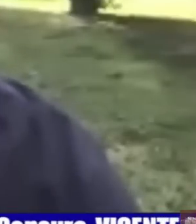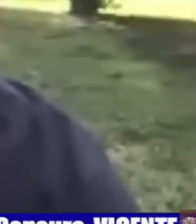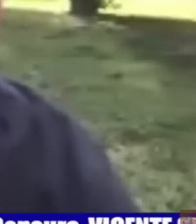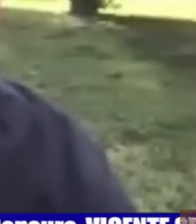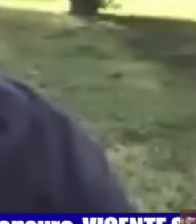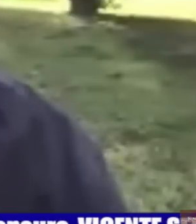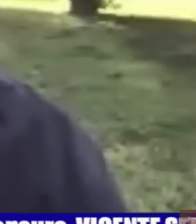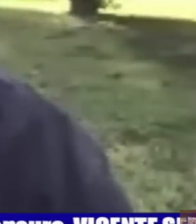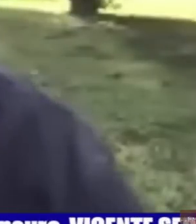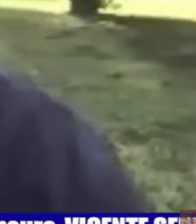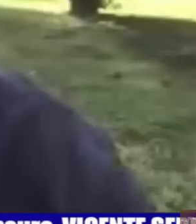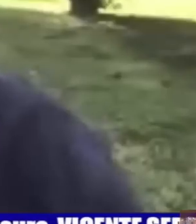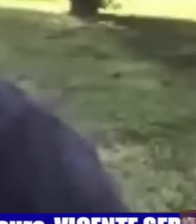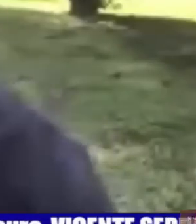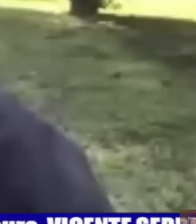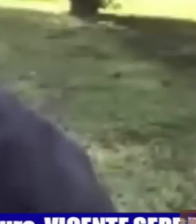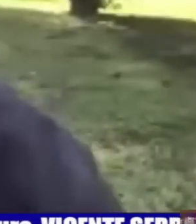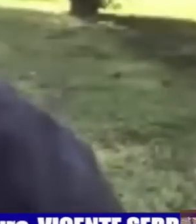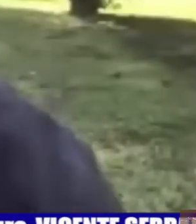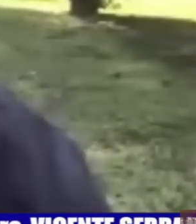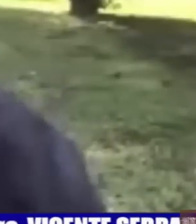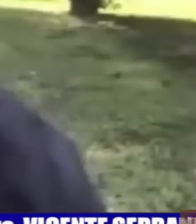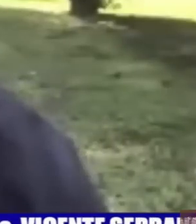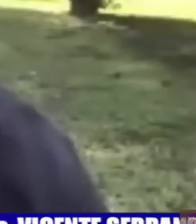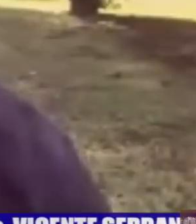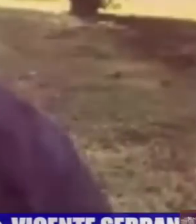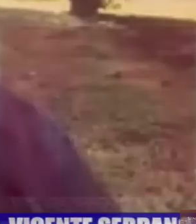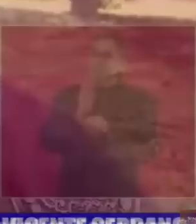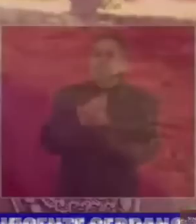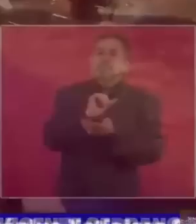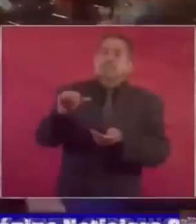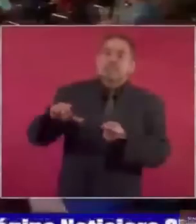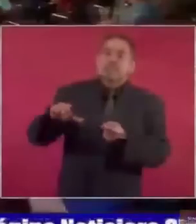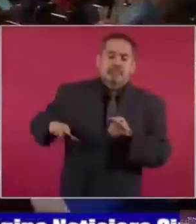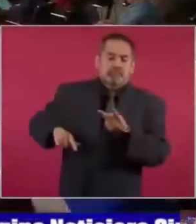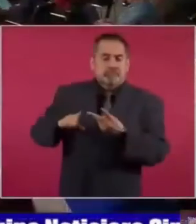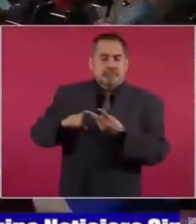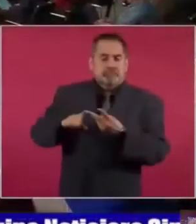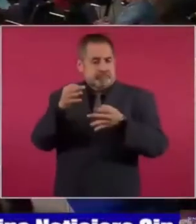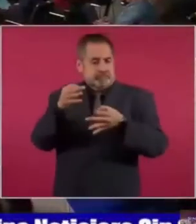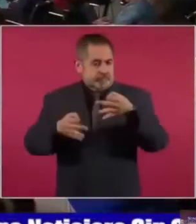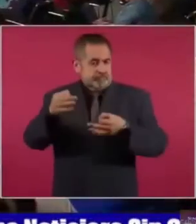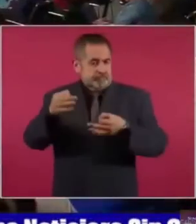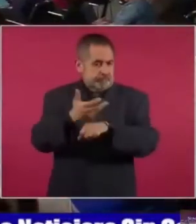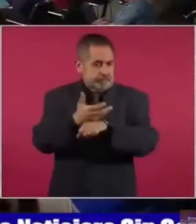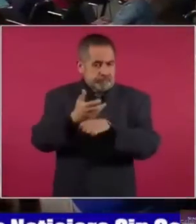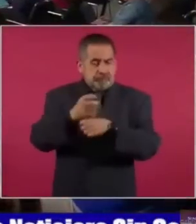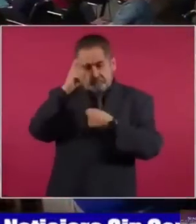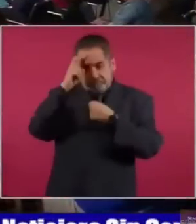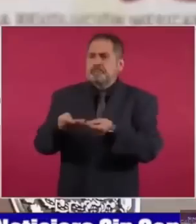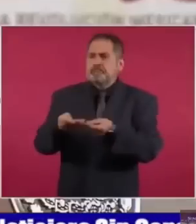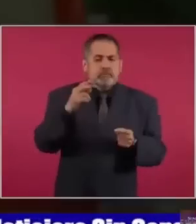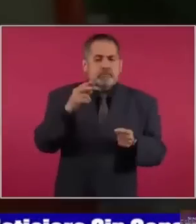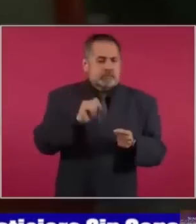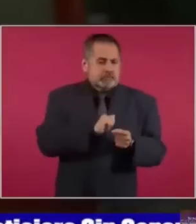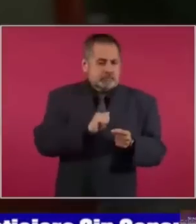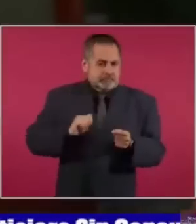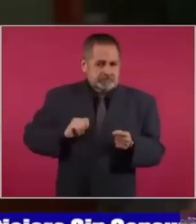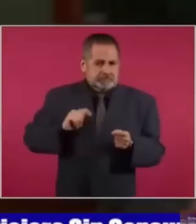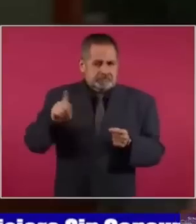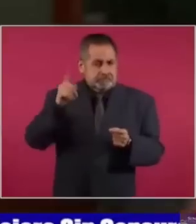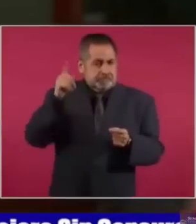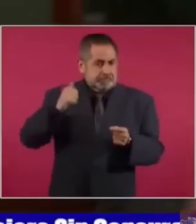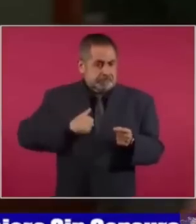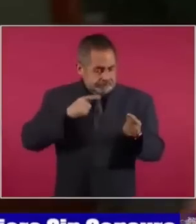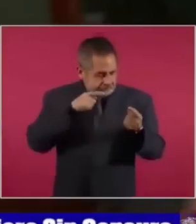su periodismo también está condicionado, también está dirigido y sobre todo también